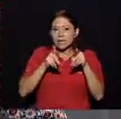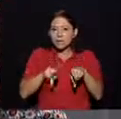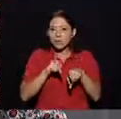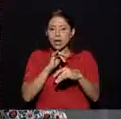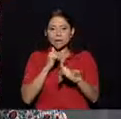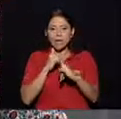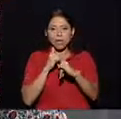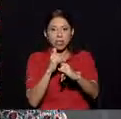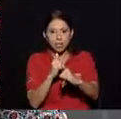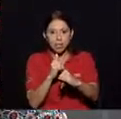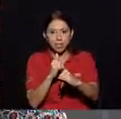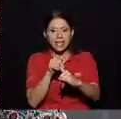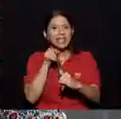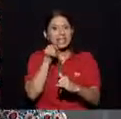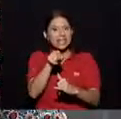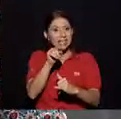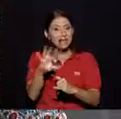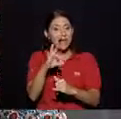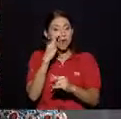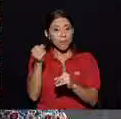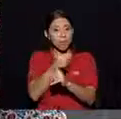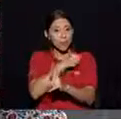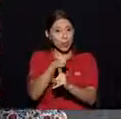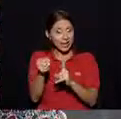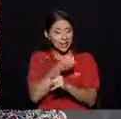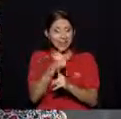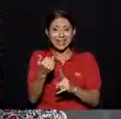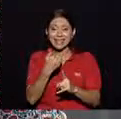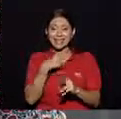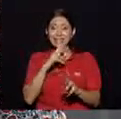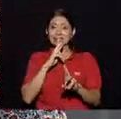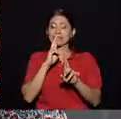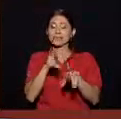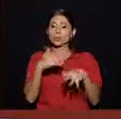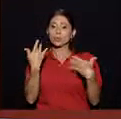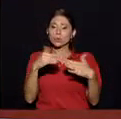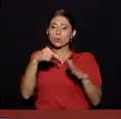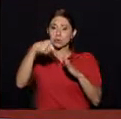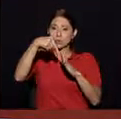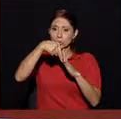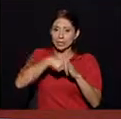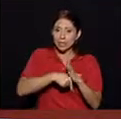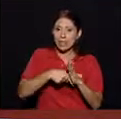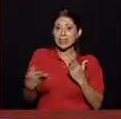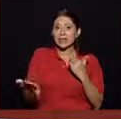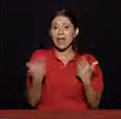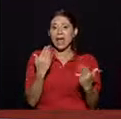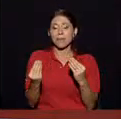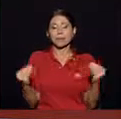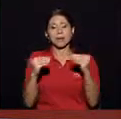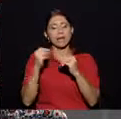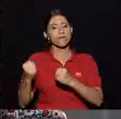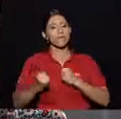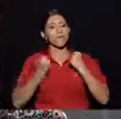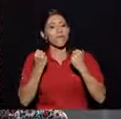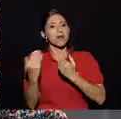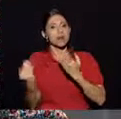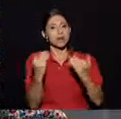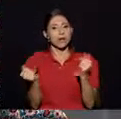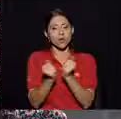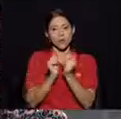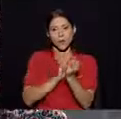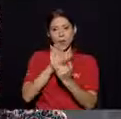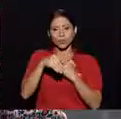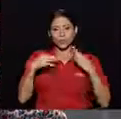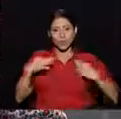y que causan secuelas tan importantes o quizás más que las que produce el abuso físico. Y ahí entramos en el